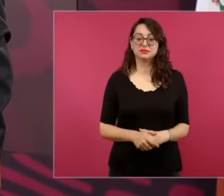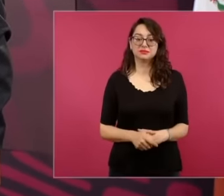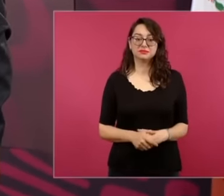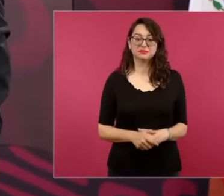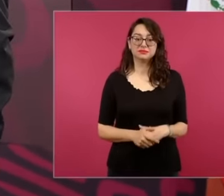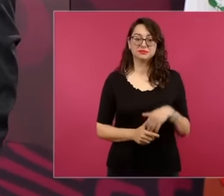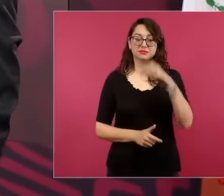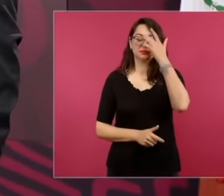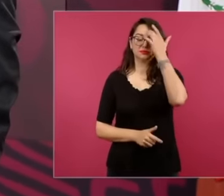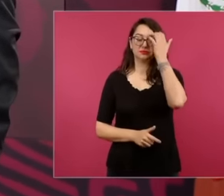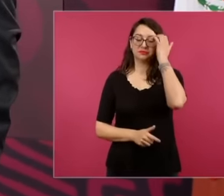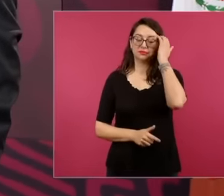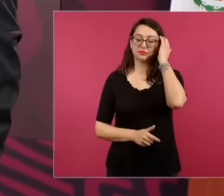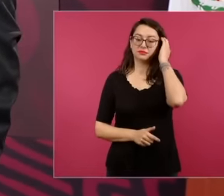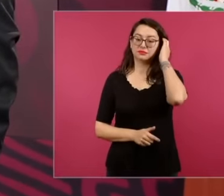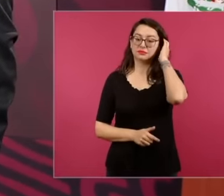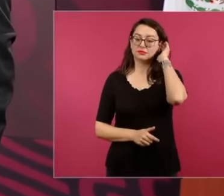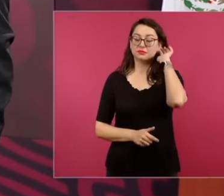¿Cómo